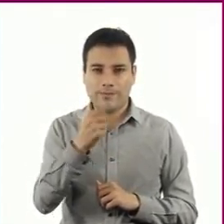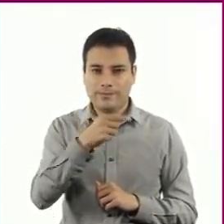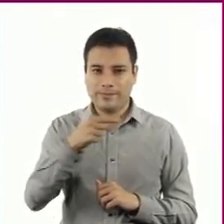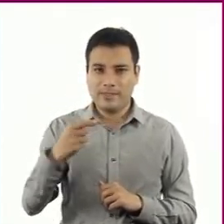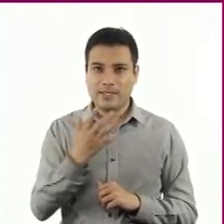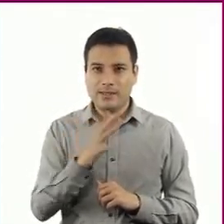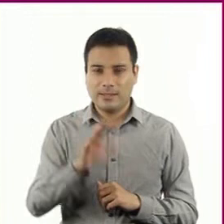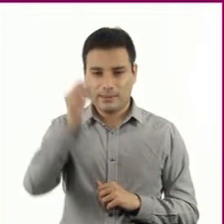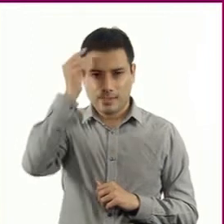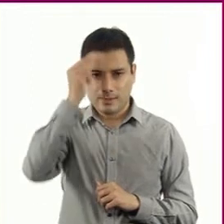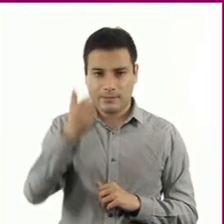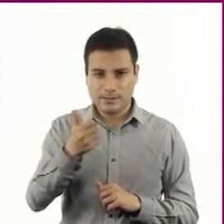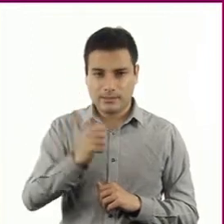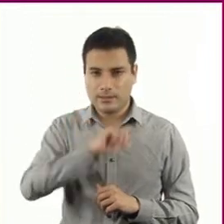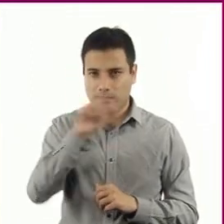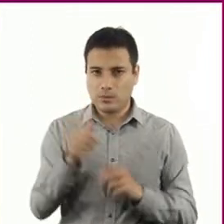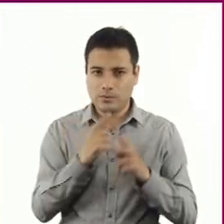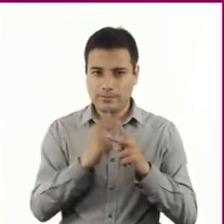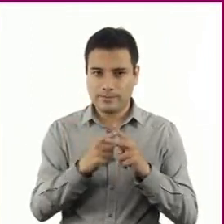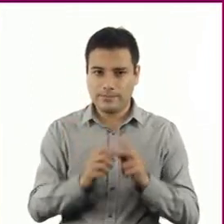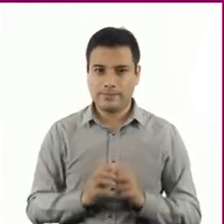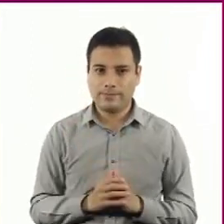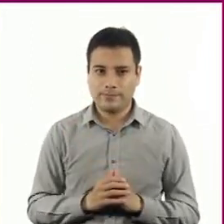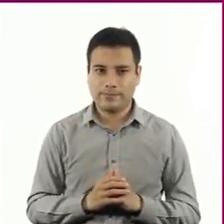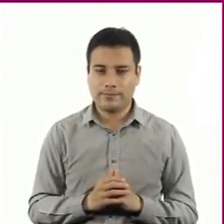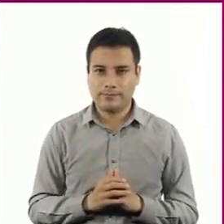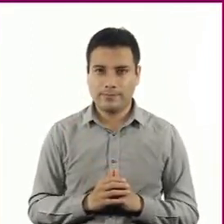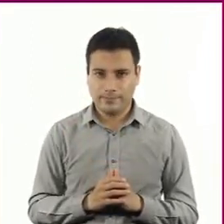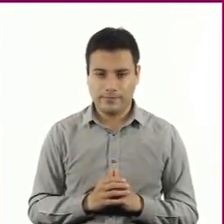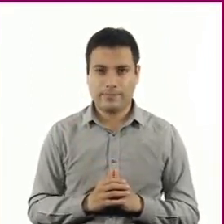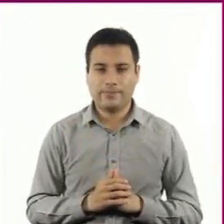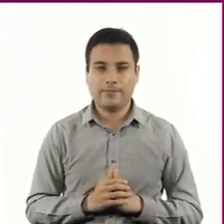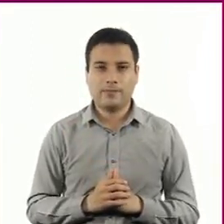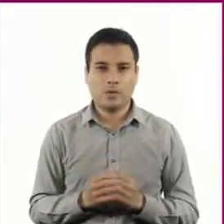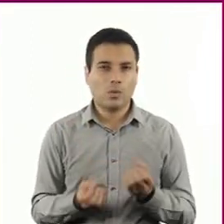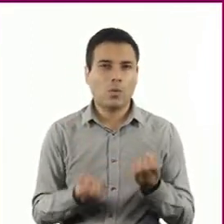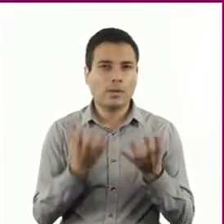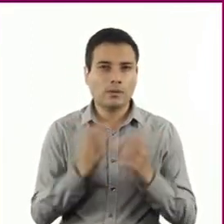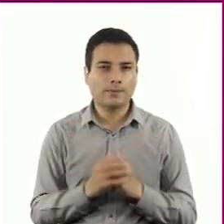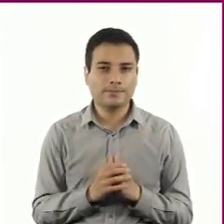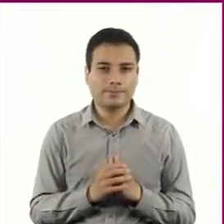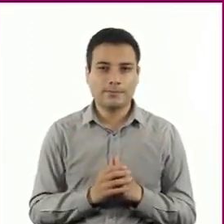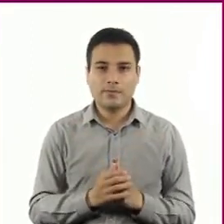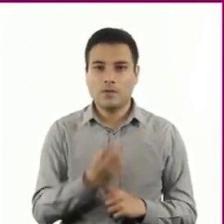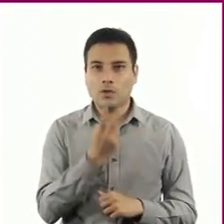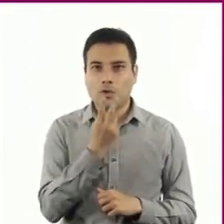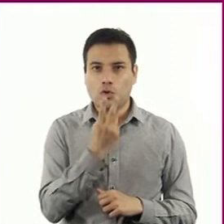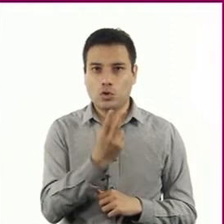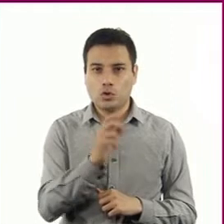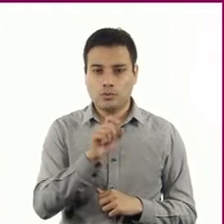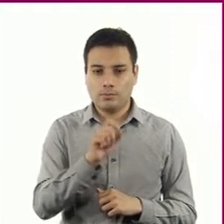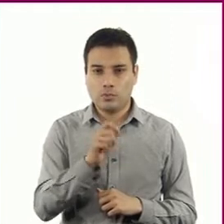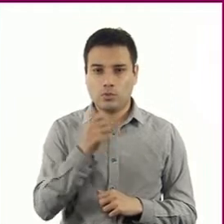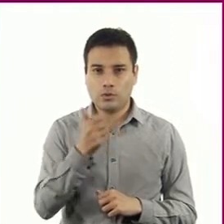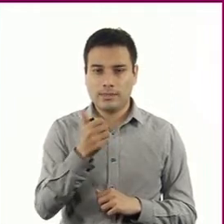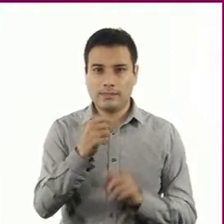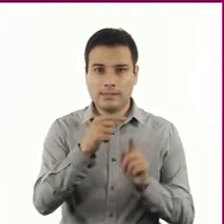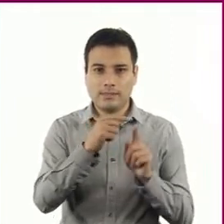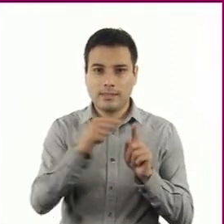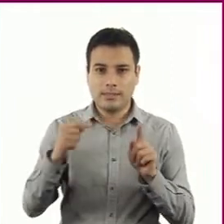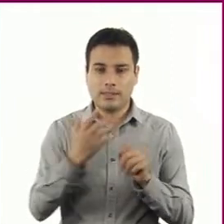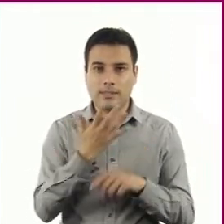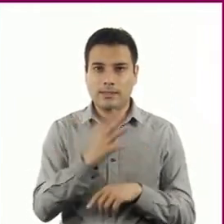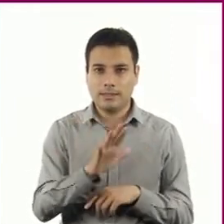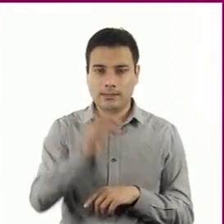operamos. 2.6 por 1 sobre 10 a la sexta potencia es igual a 2.6 entre 10 a la sexta